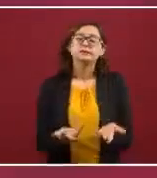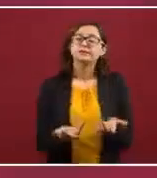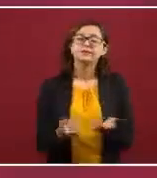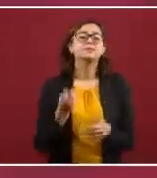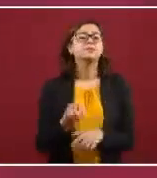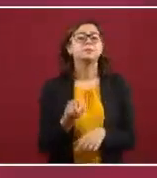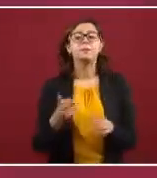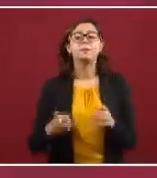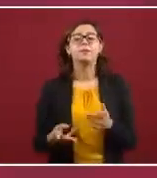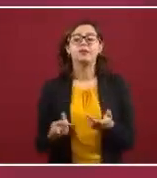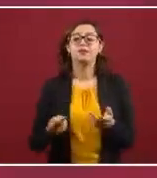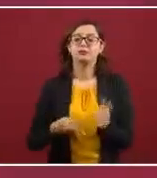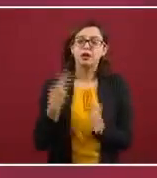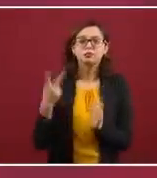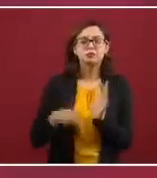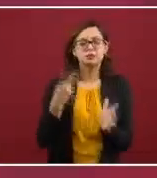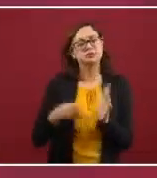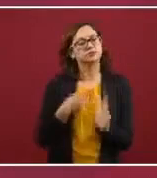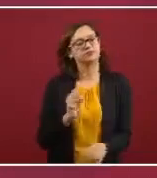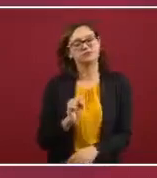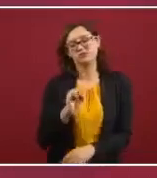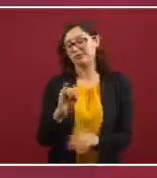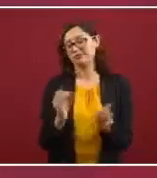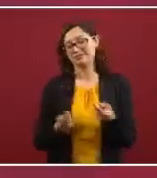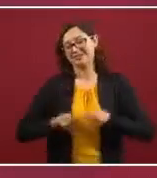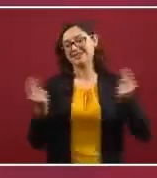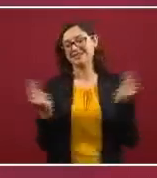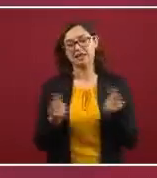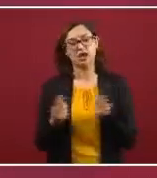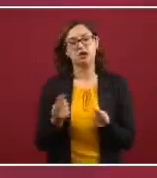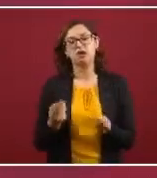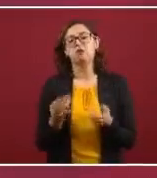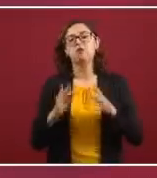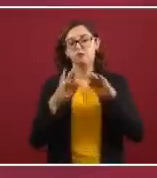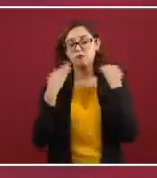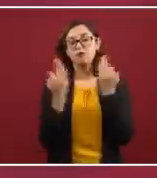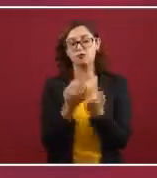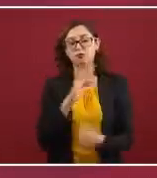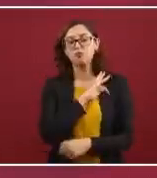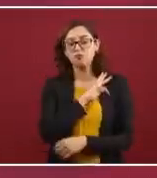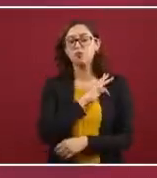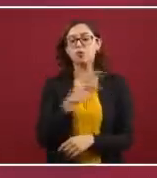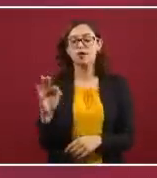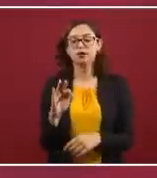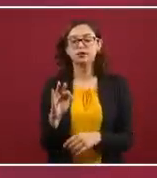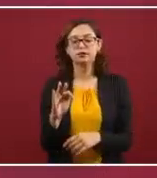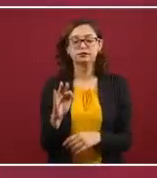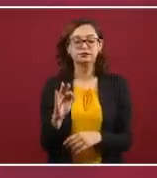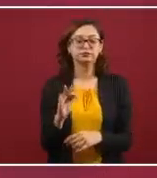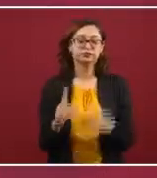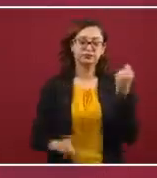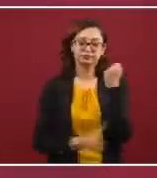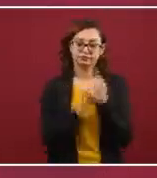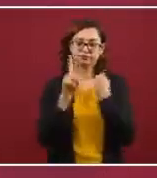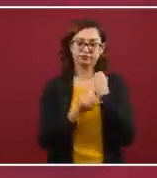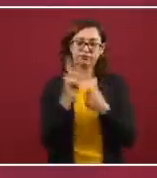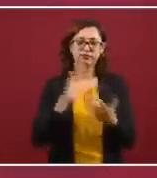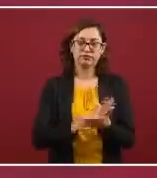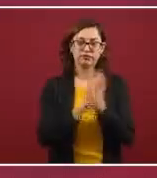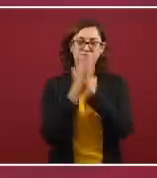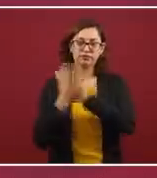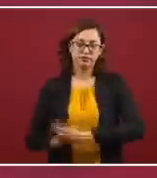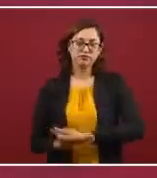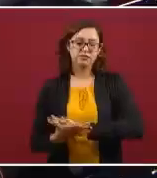se repite, pero es necesario, es la forma de poder cambiar este problema que se